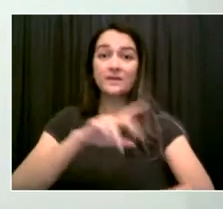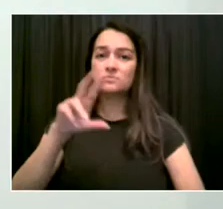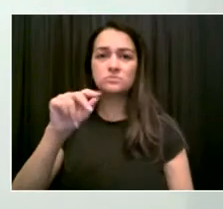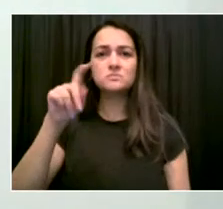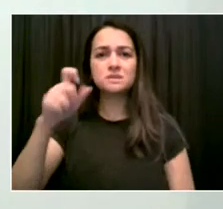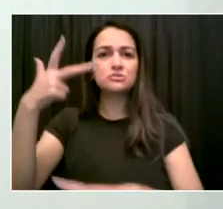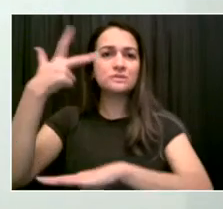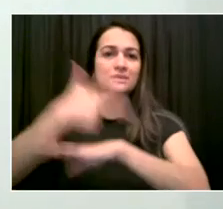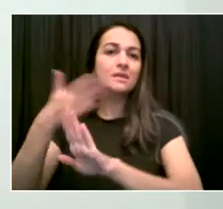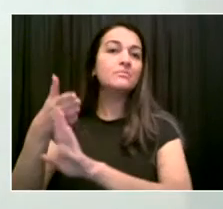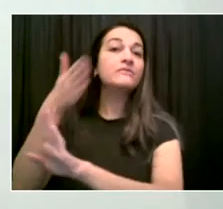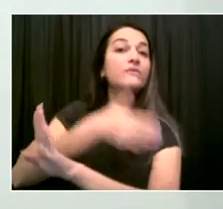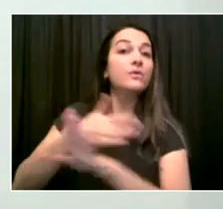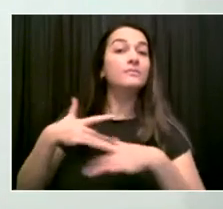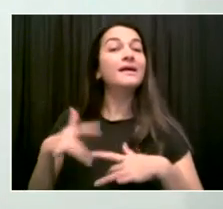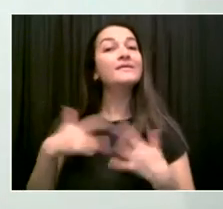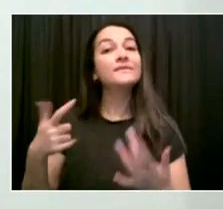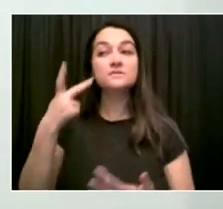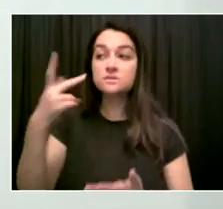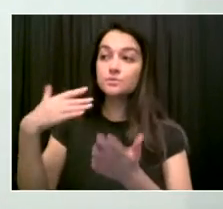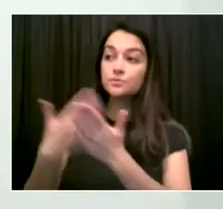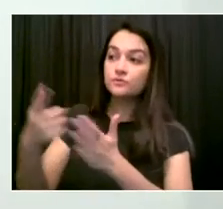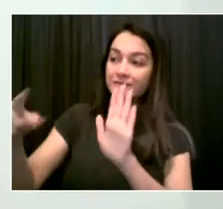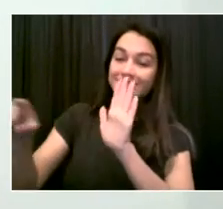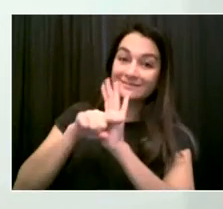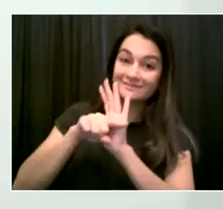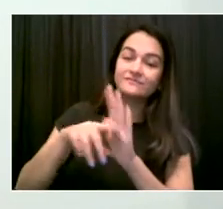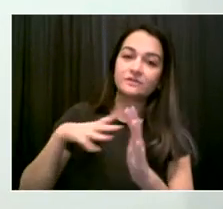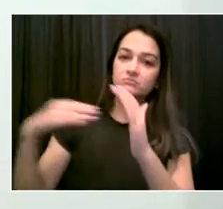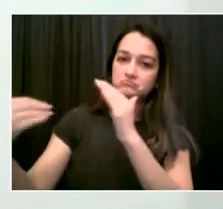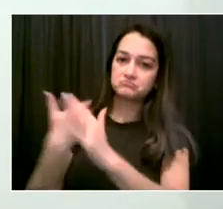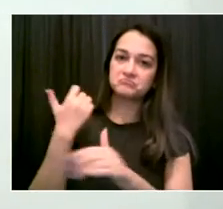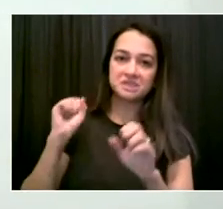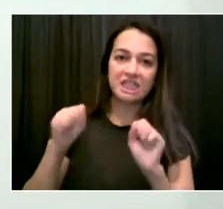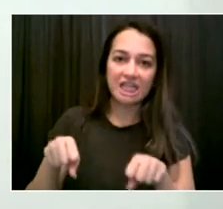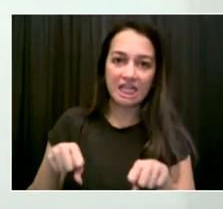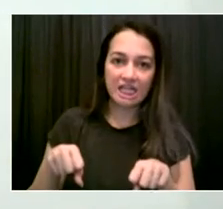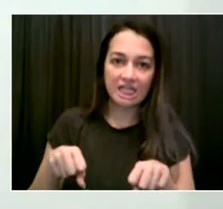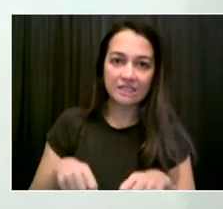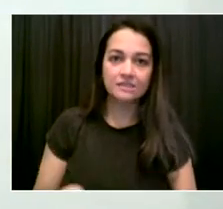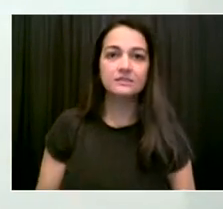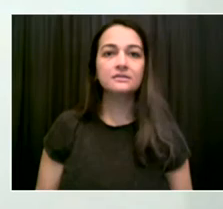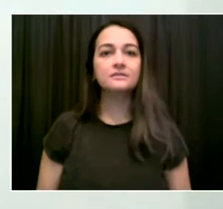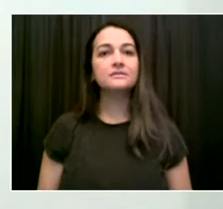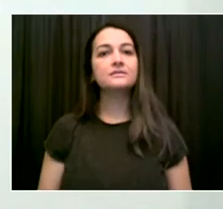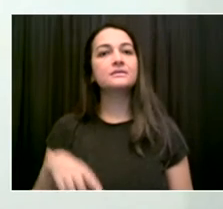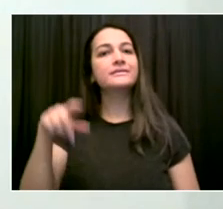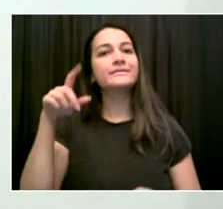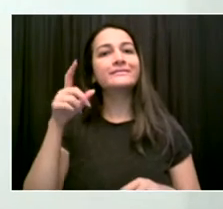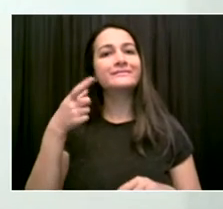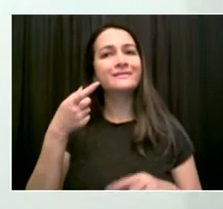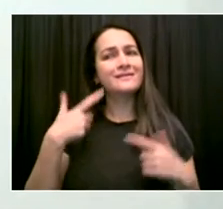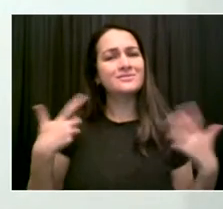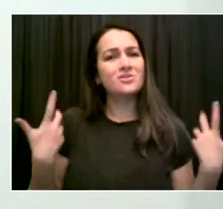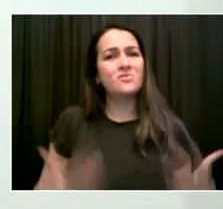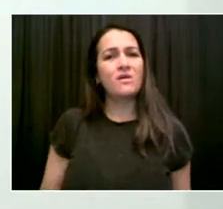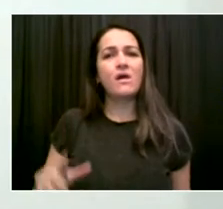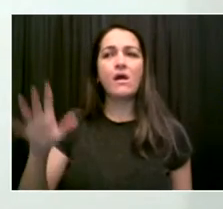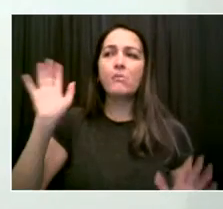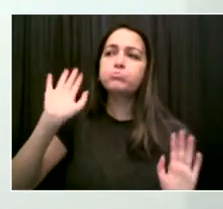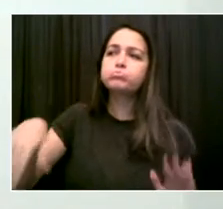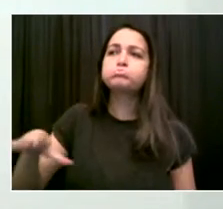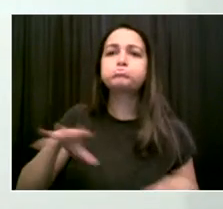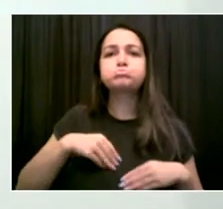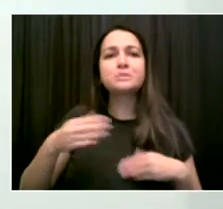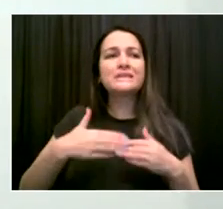because you refuse to vaccinate. That's not fair, New York City. So, thank you so much, Mayor, for your leadership. Gracias